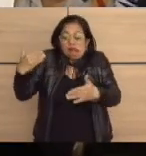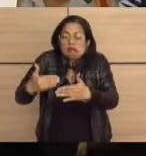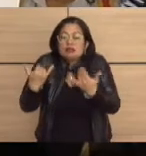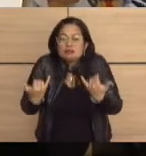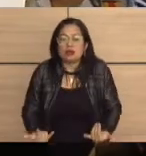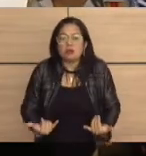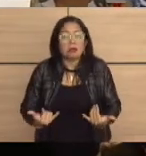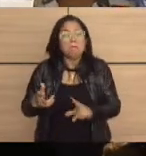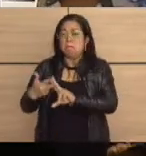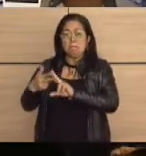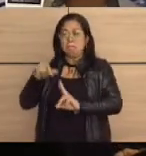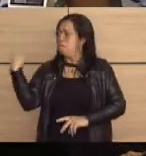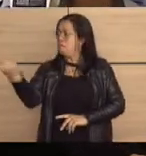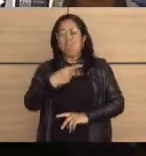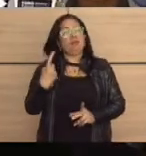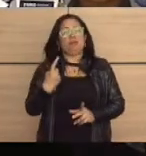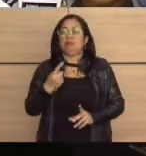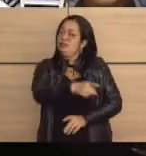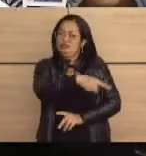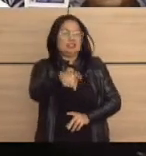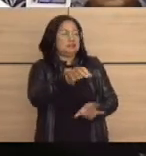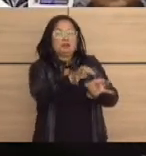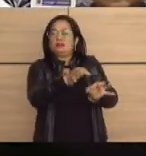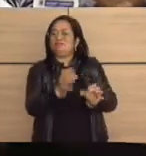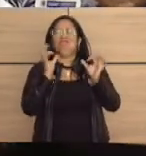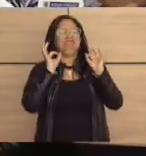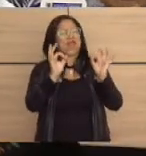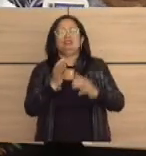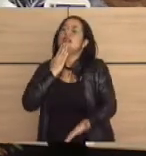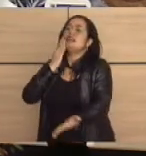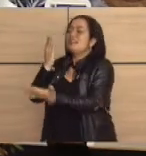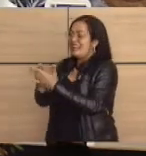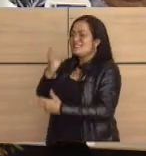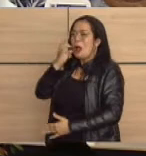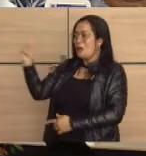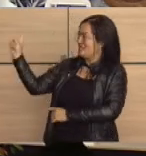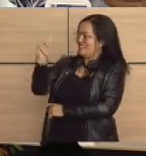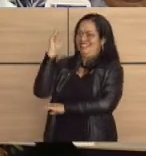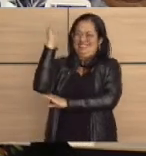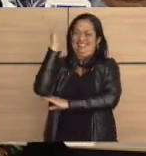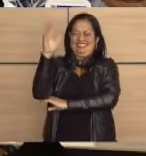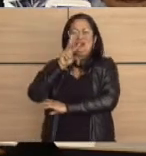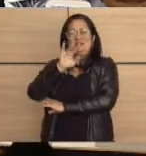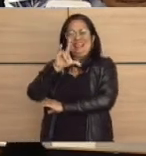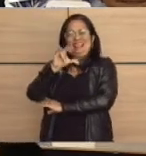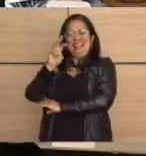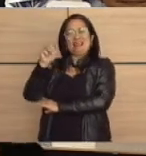son desconocidos, pero son maravillosos. Muchas gracias, doctor William Ospino. Le habló gracias. Luis Martínez